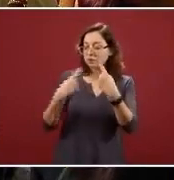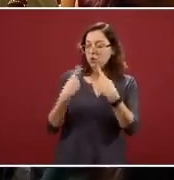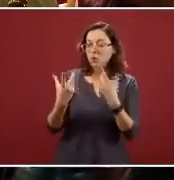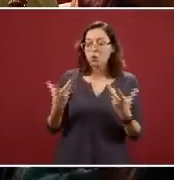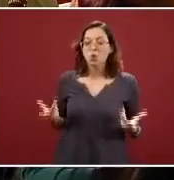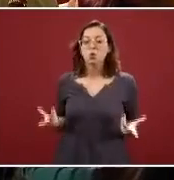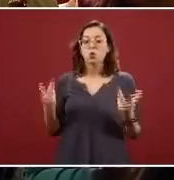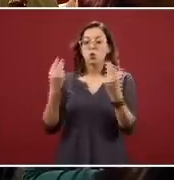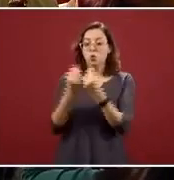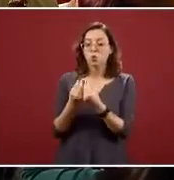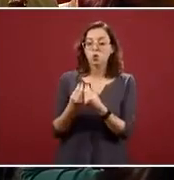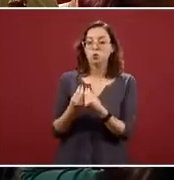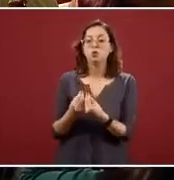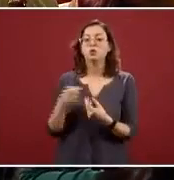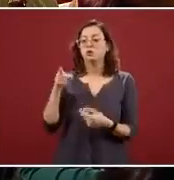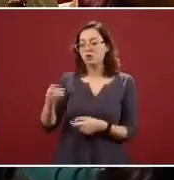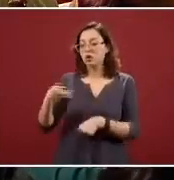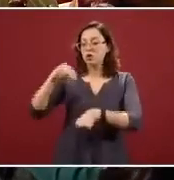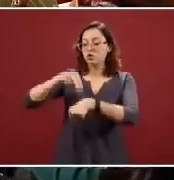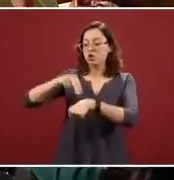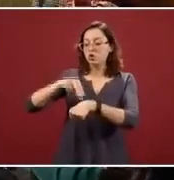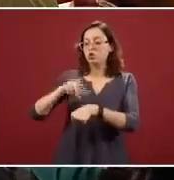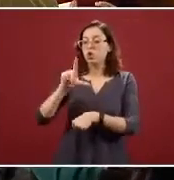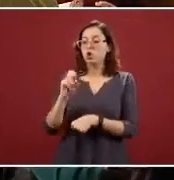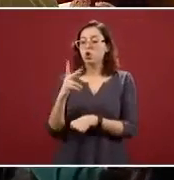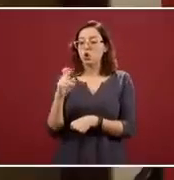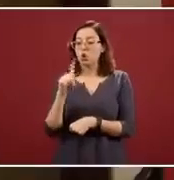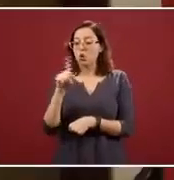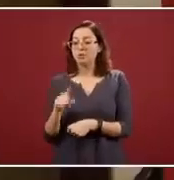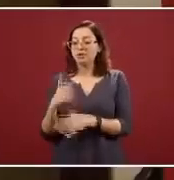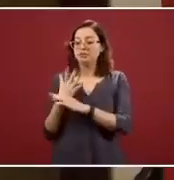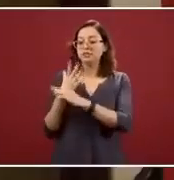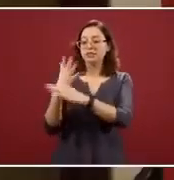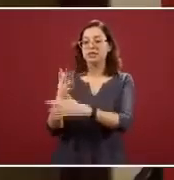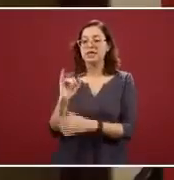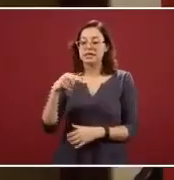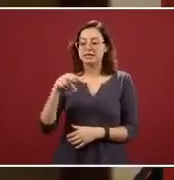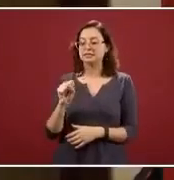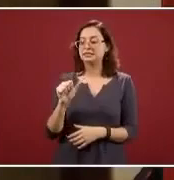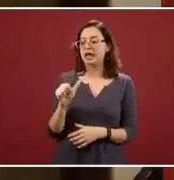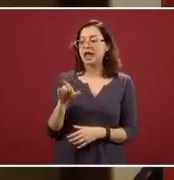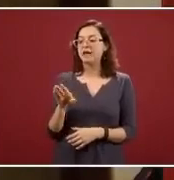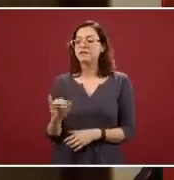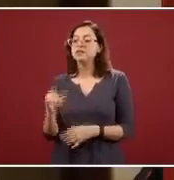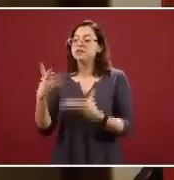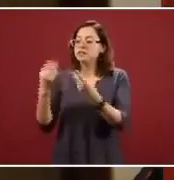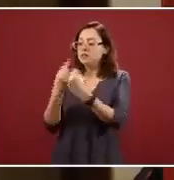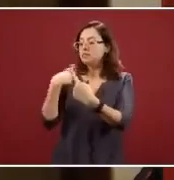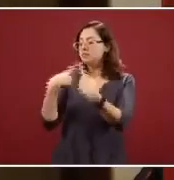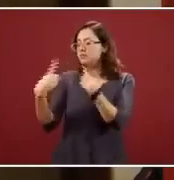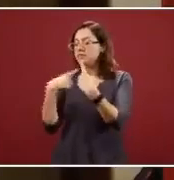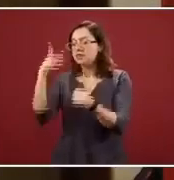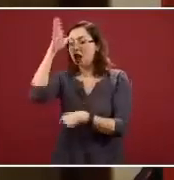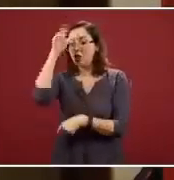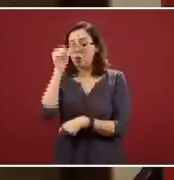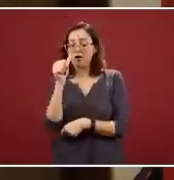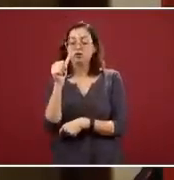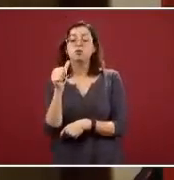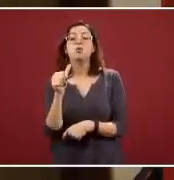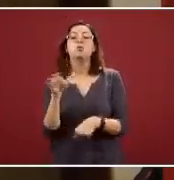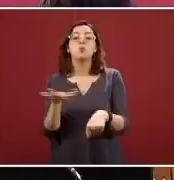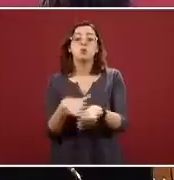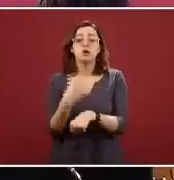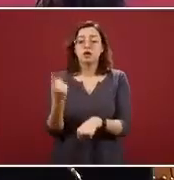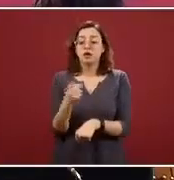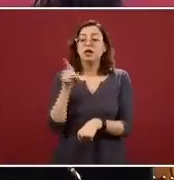doctor López-Gatell hoy en la mañana, muy cercanamente con el Instituto de Salud para el Bienestar. El Instituto de Salud para el Bienestar